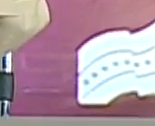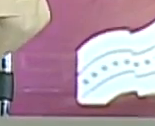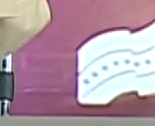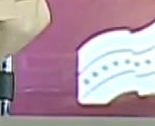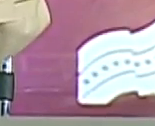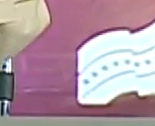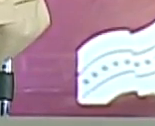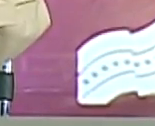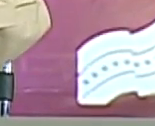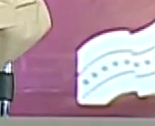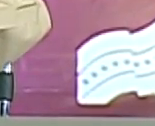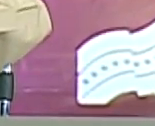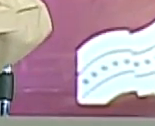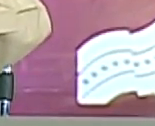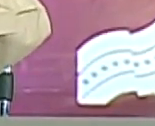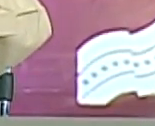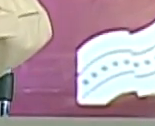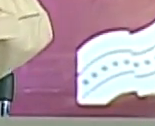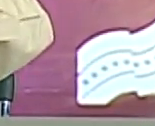aquí.